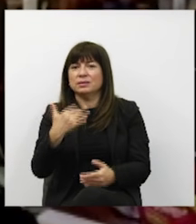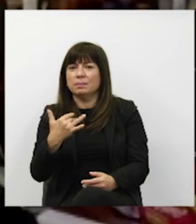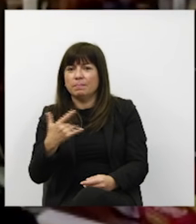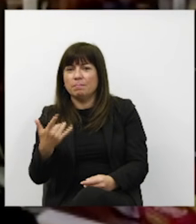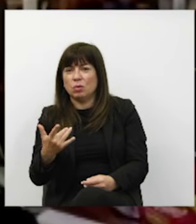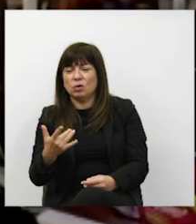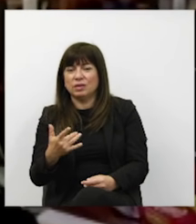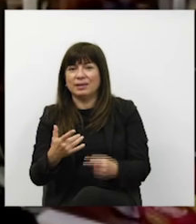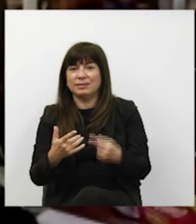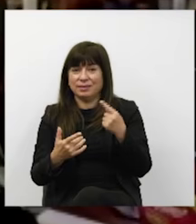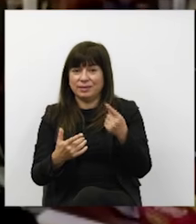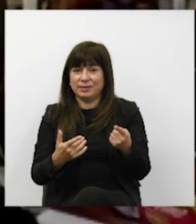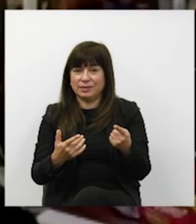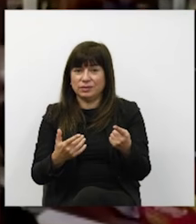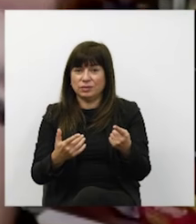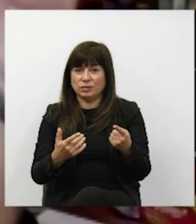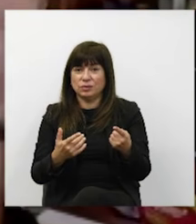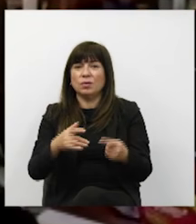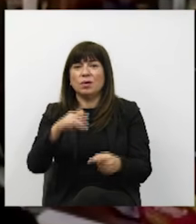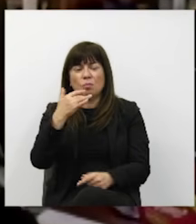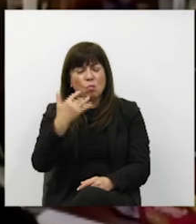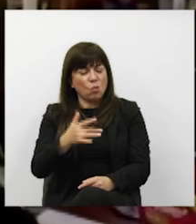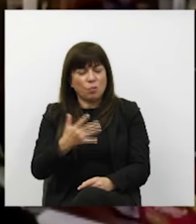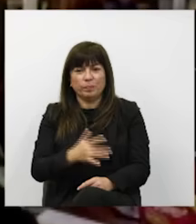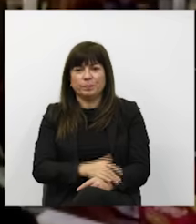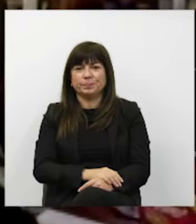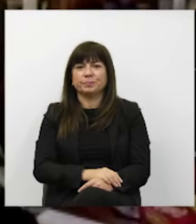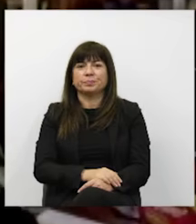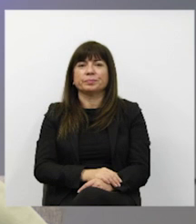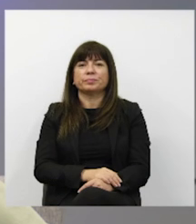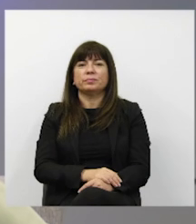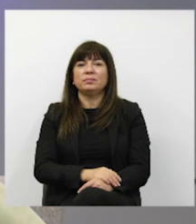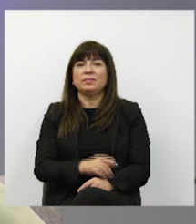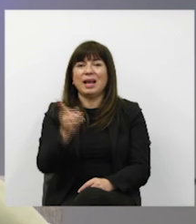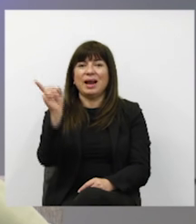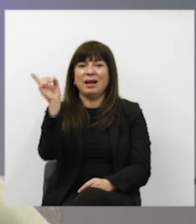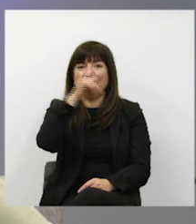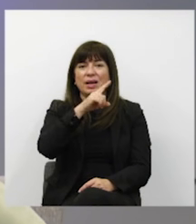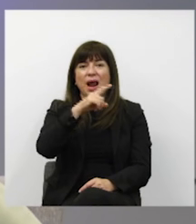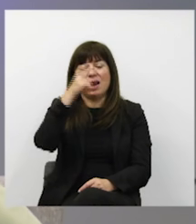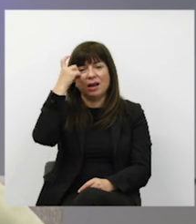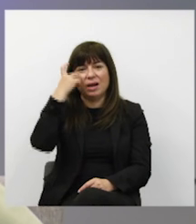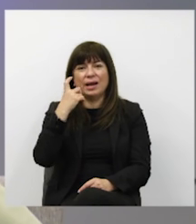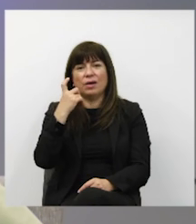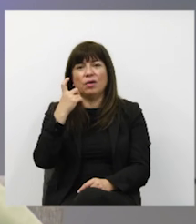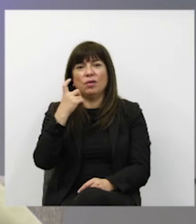es algo que causa mucha divergencia y que al final creo que nos va